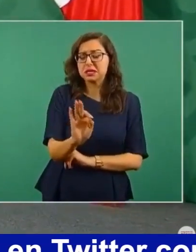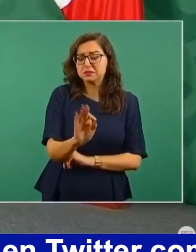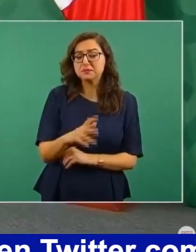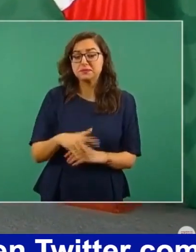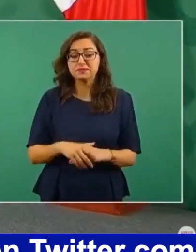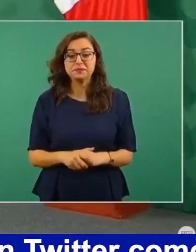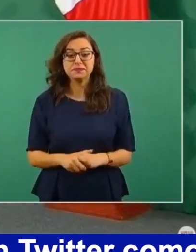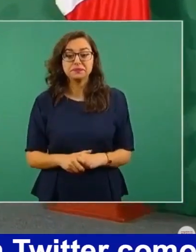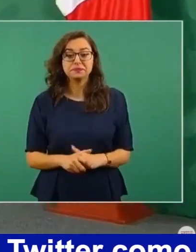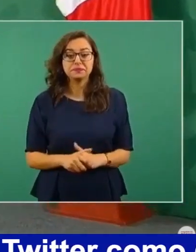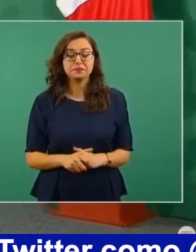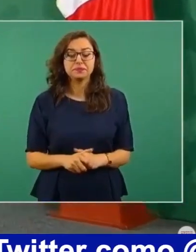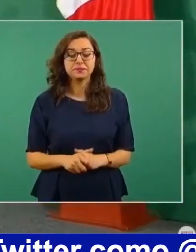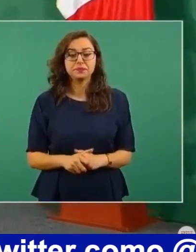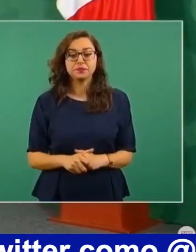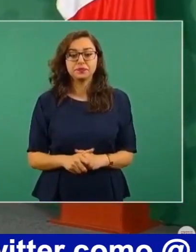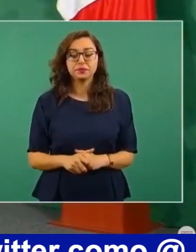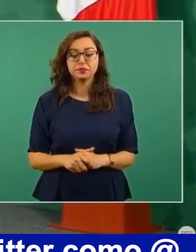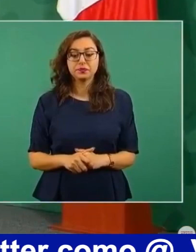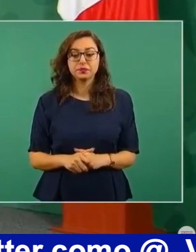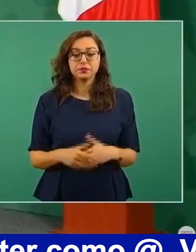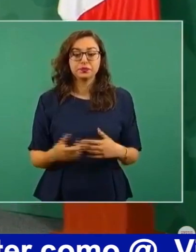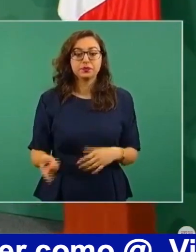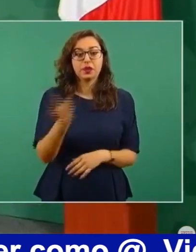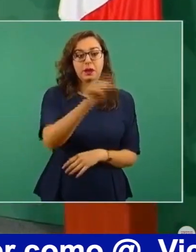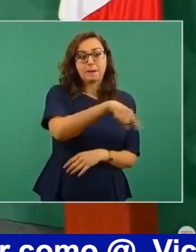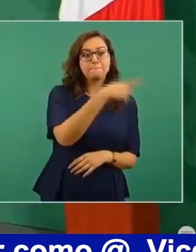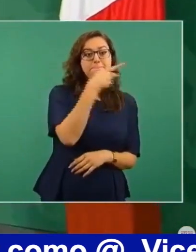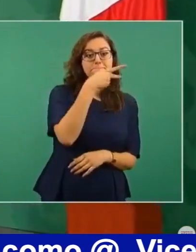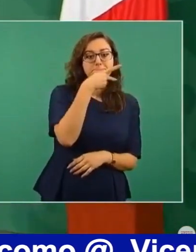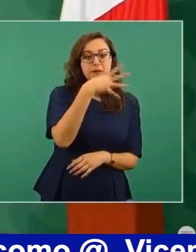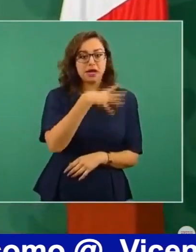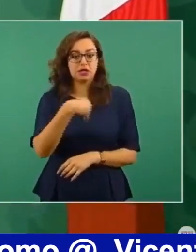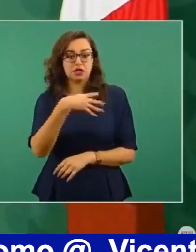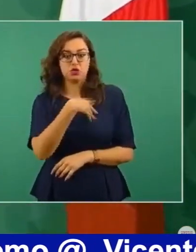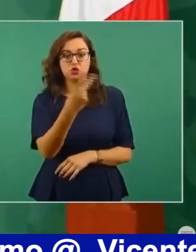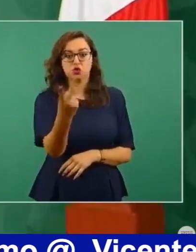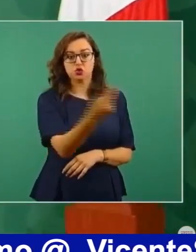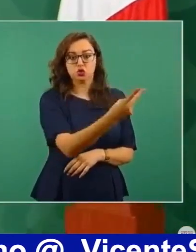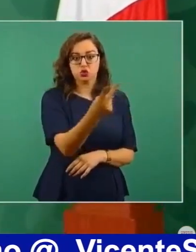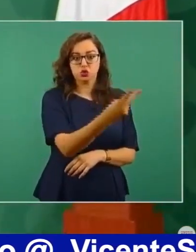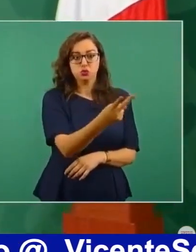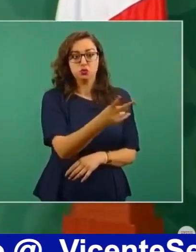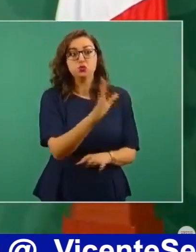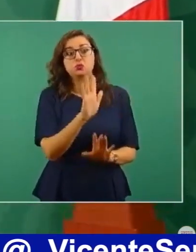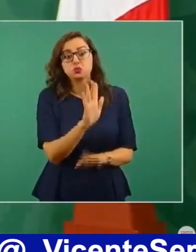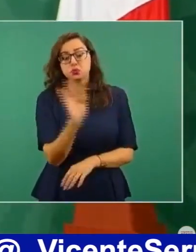Claudio X. González, padre e hijo. Y sí existen